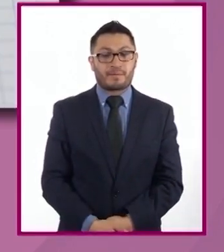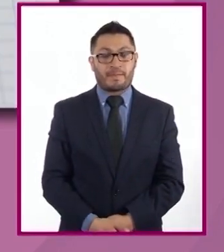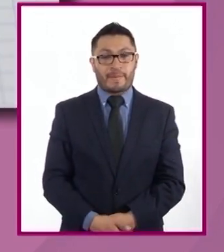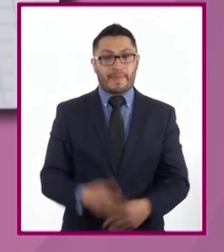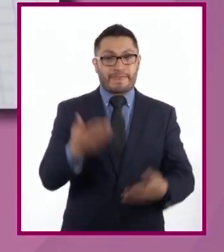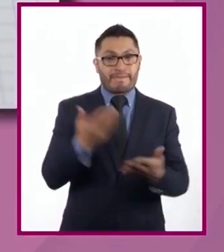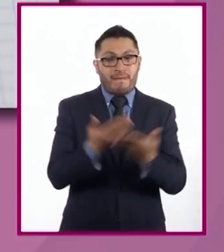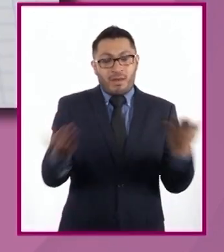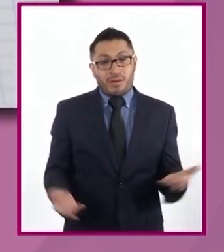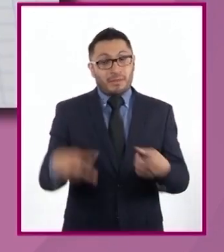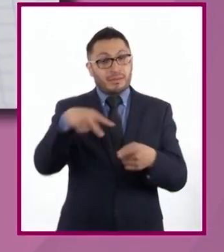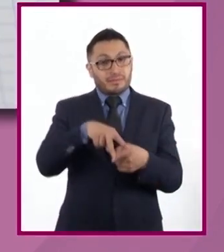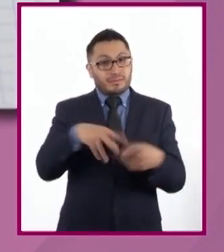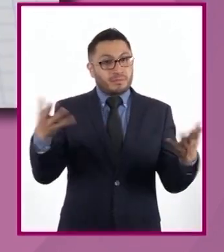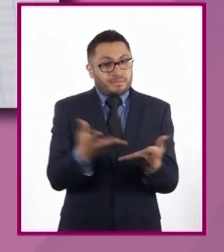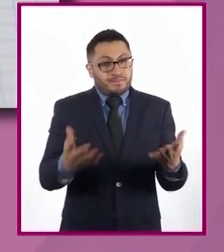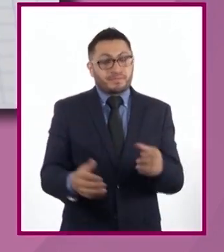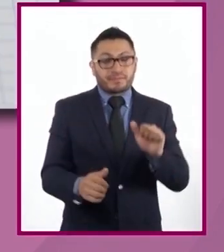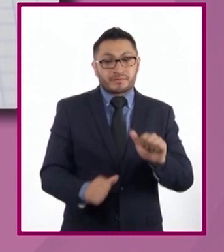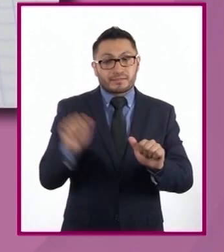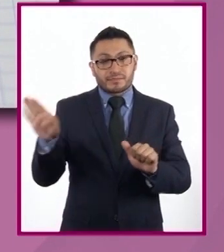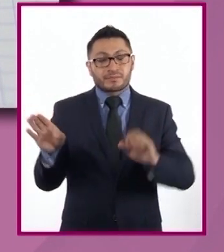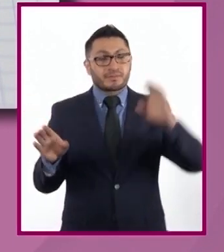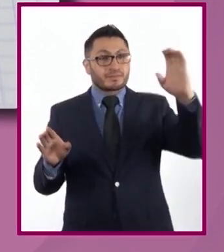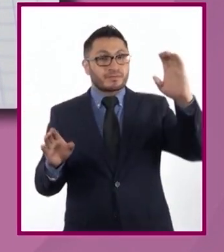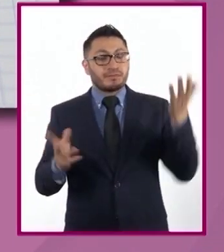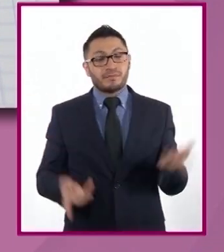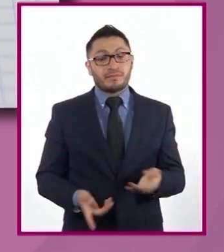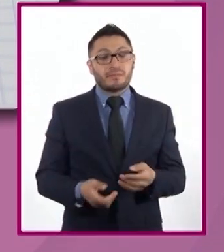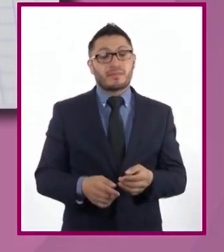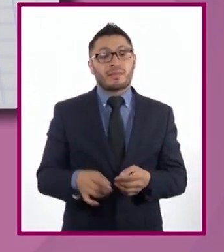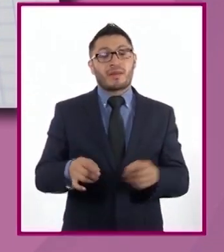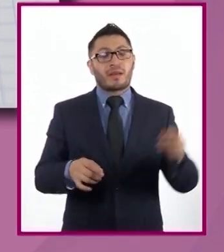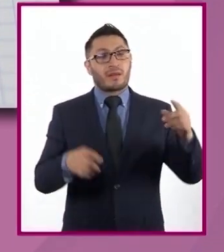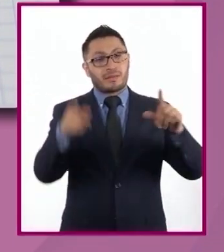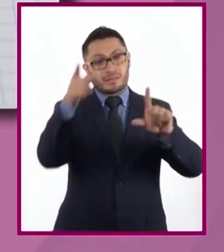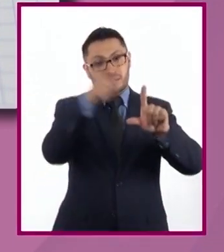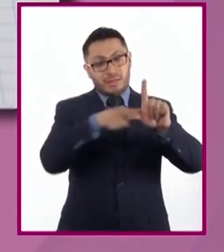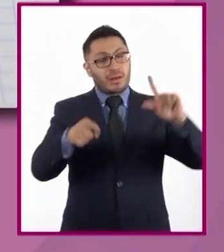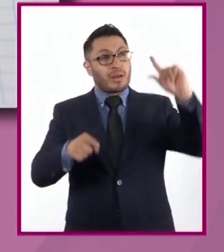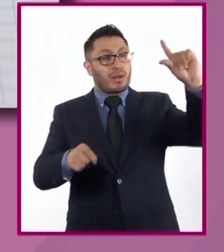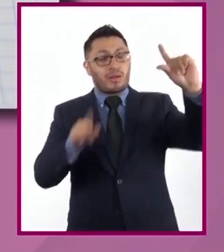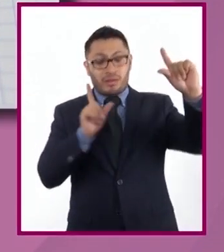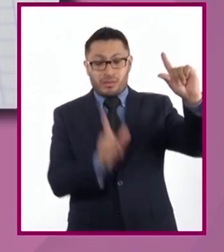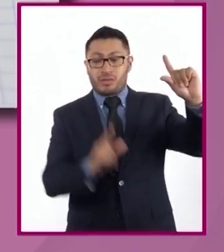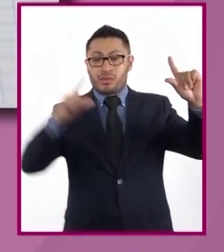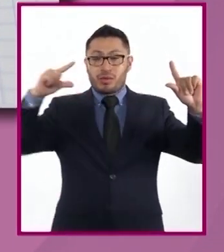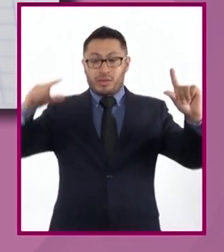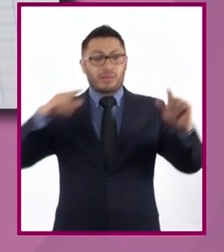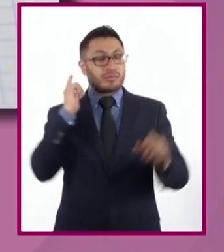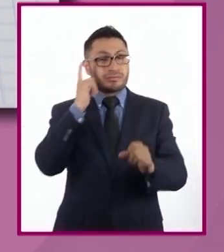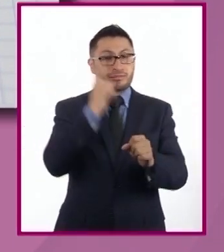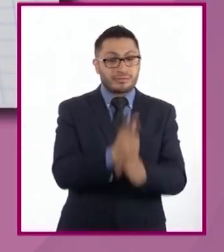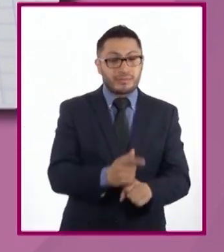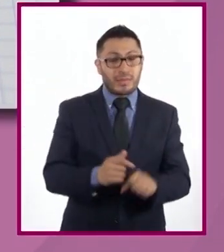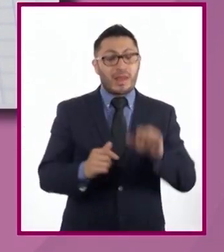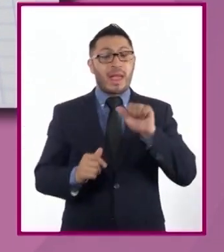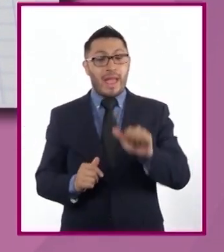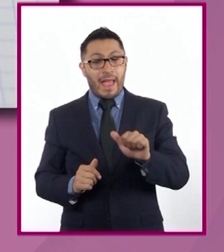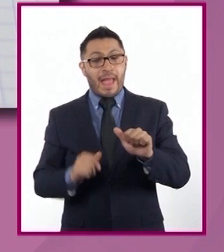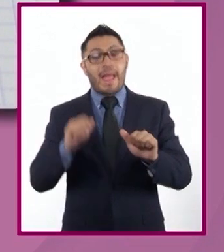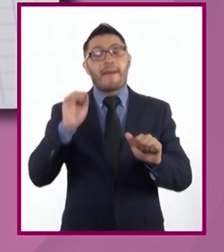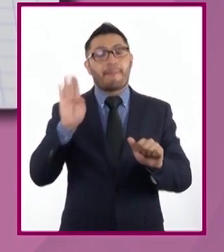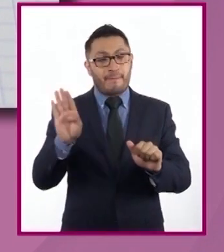Tracemos un triángulo cualquiera, A, B, C, y marquemos sus tres ángulos interiores y denotémoslos por A,